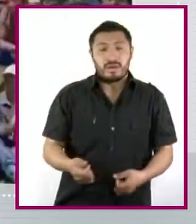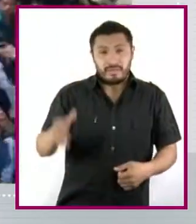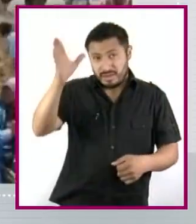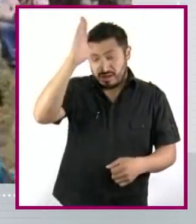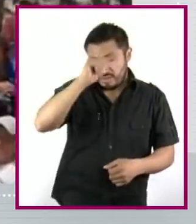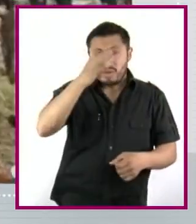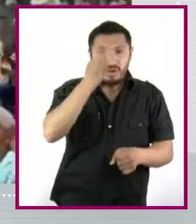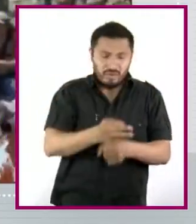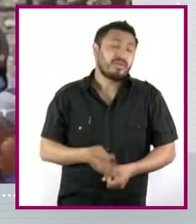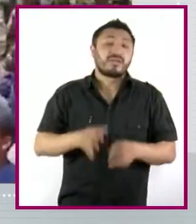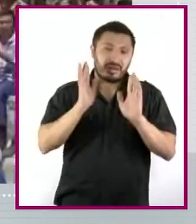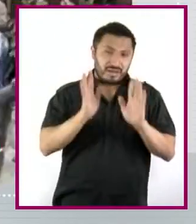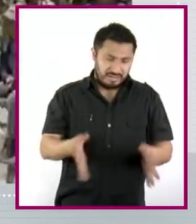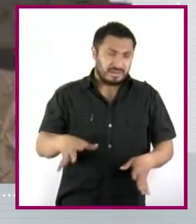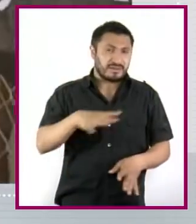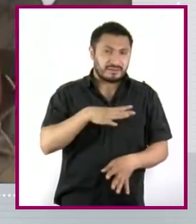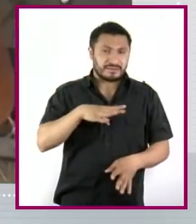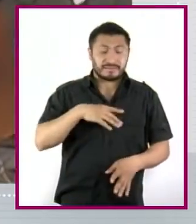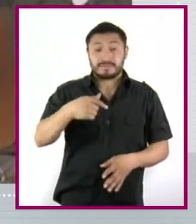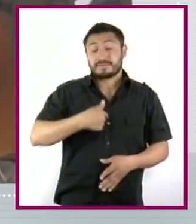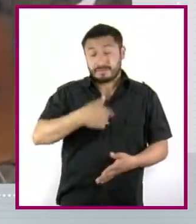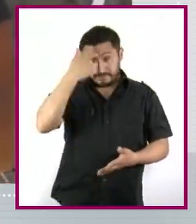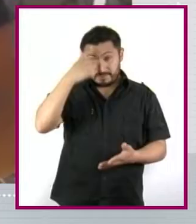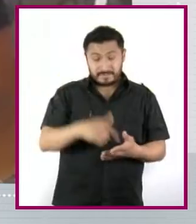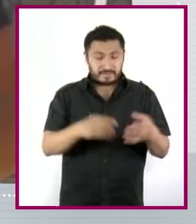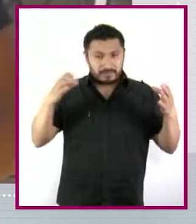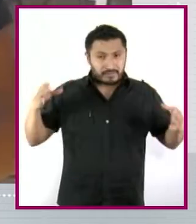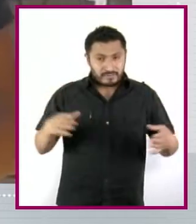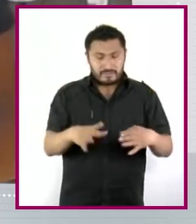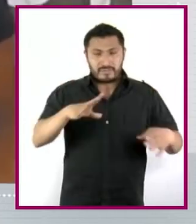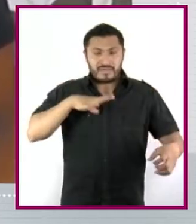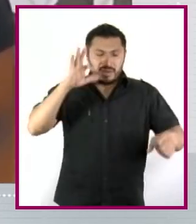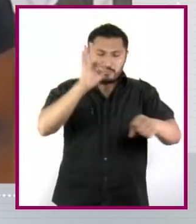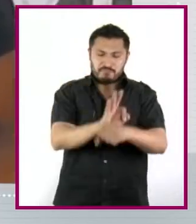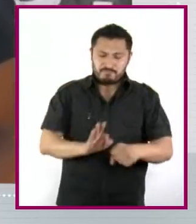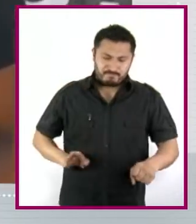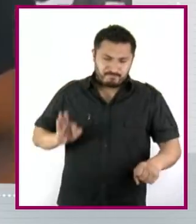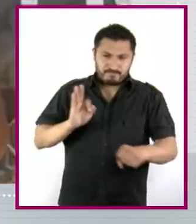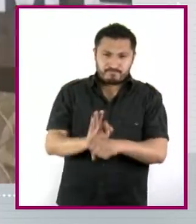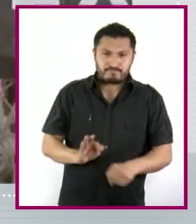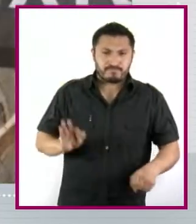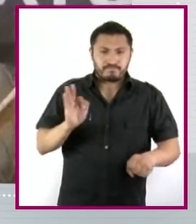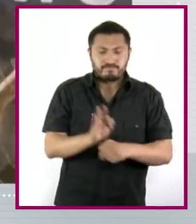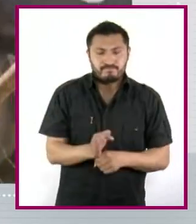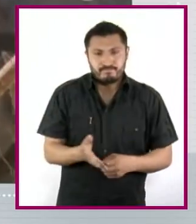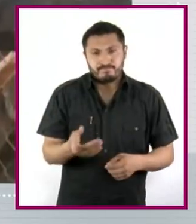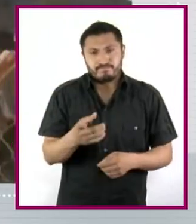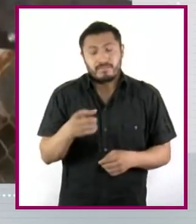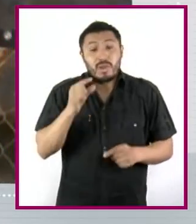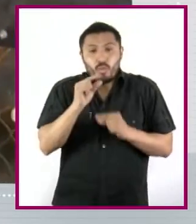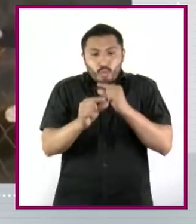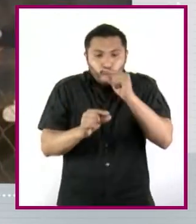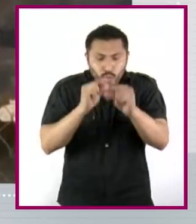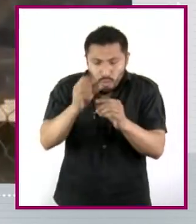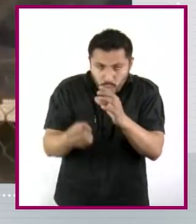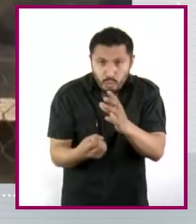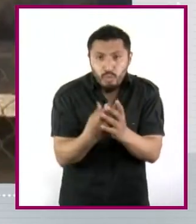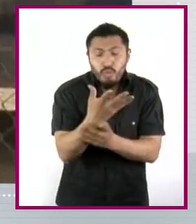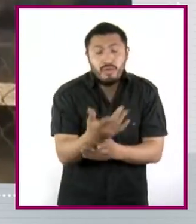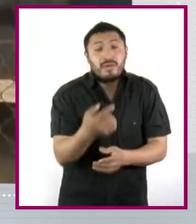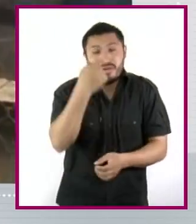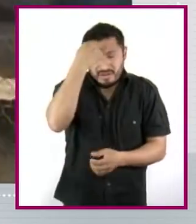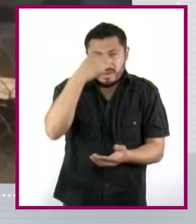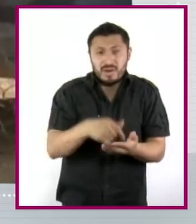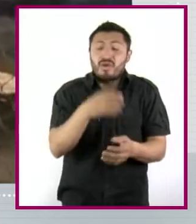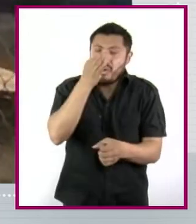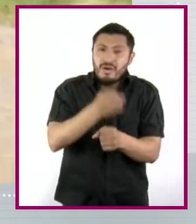comunidades que están en resistencia, que están en lucha, las autodefensas existentes y que vayan surgiendo, es el